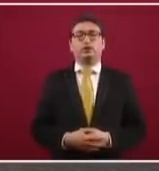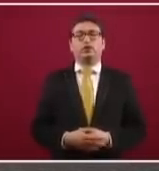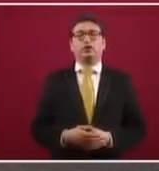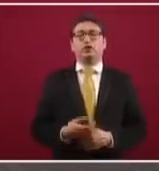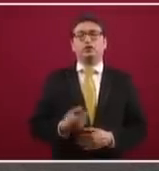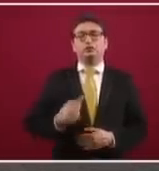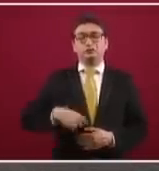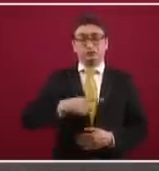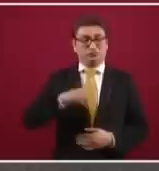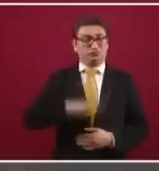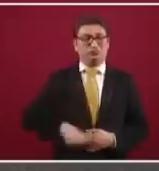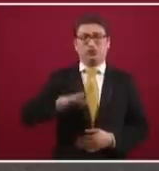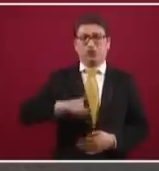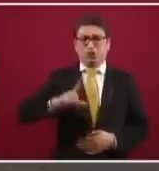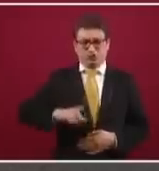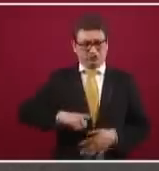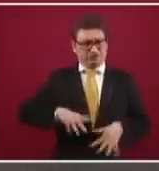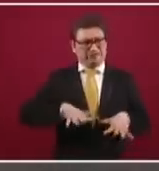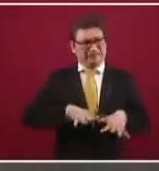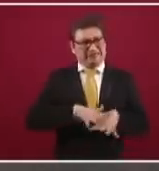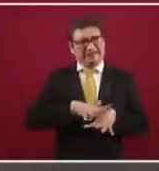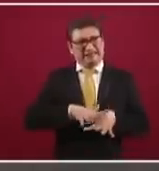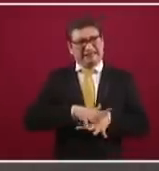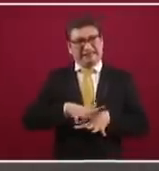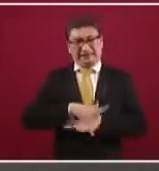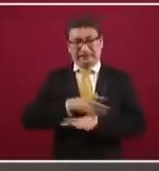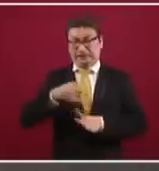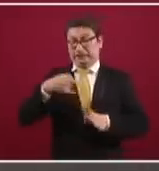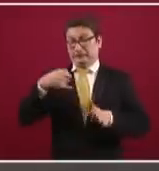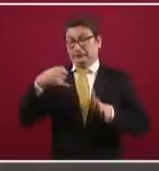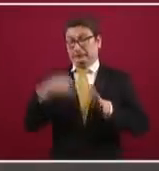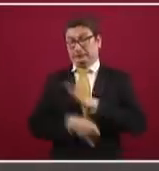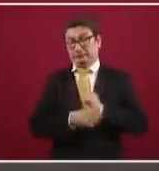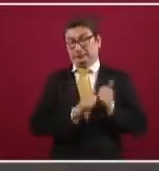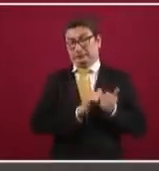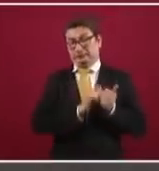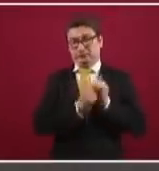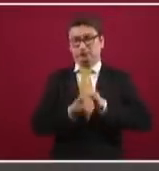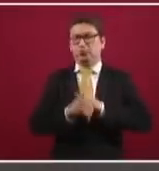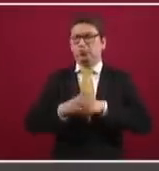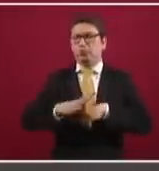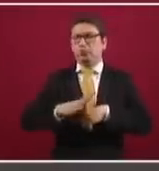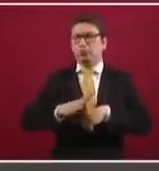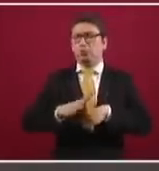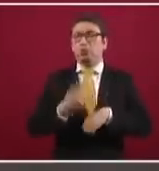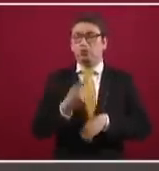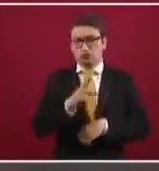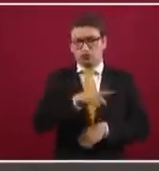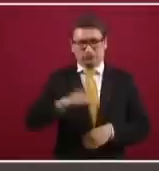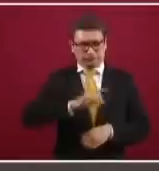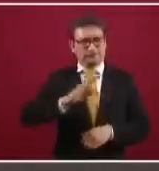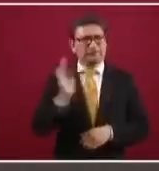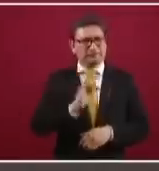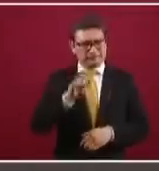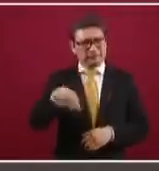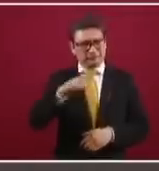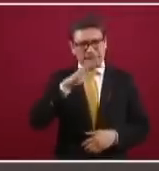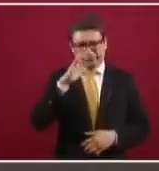profundos, porque si ustedes revisan solo